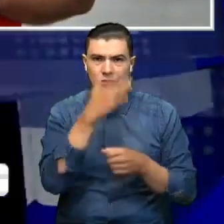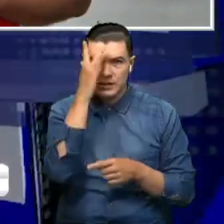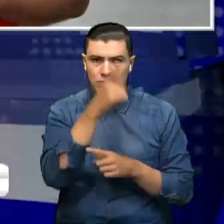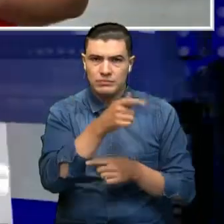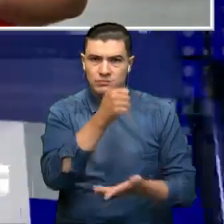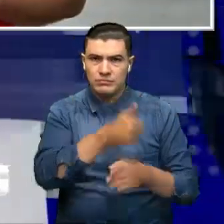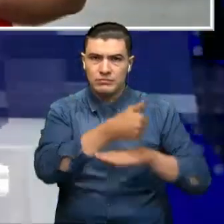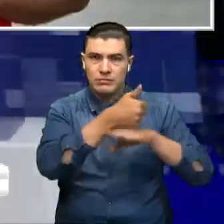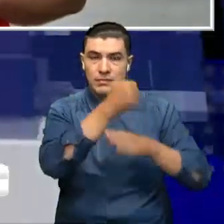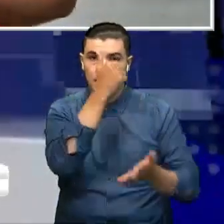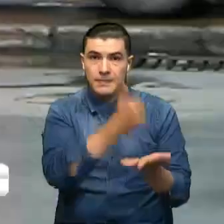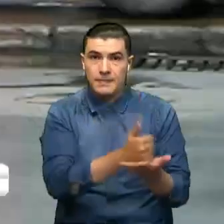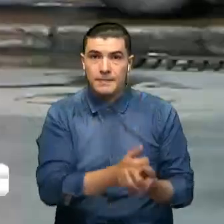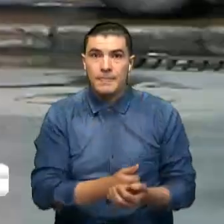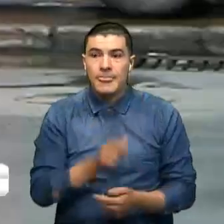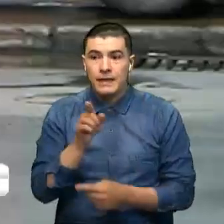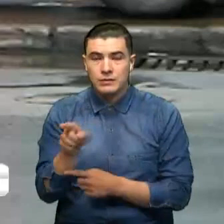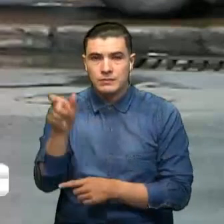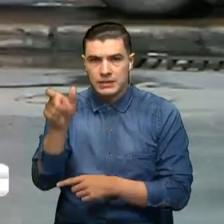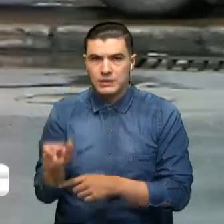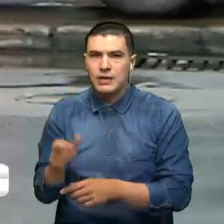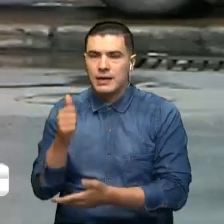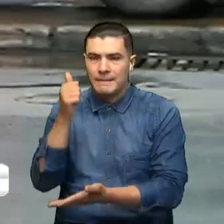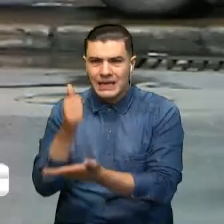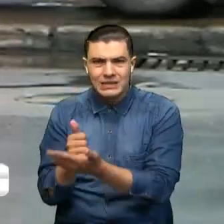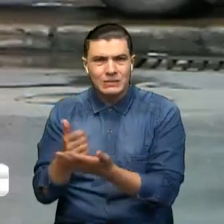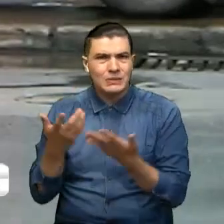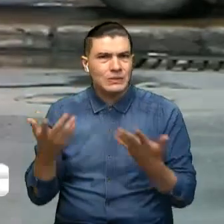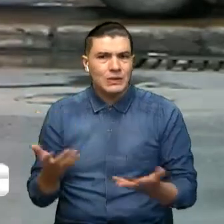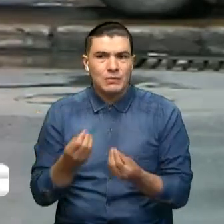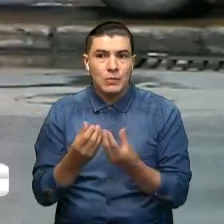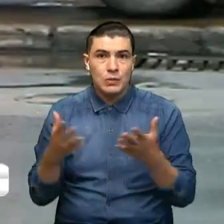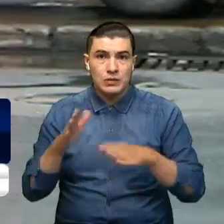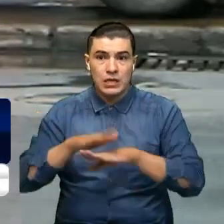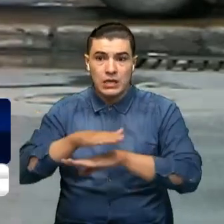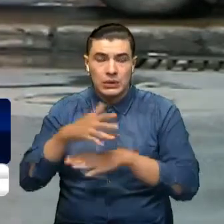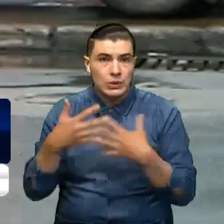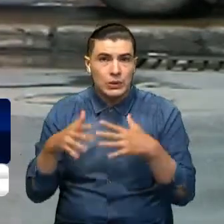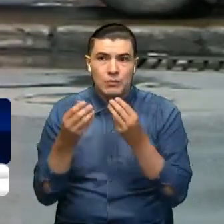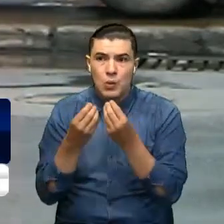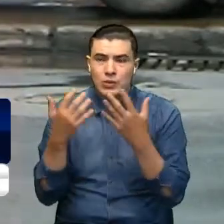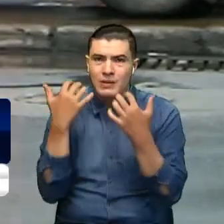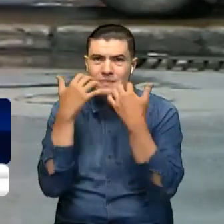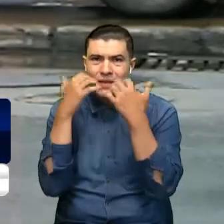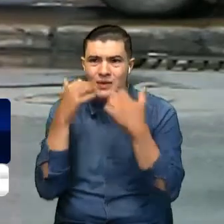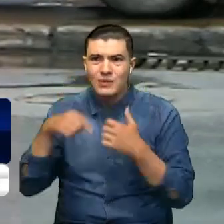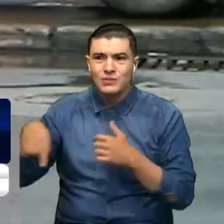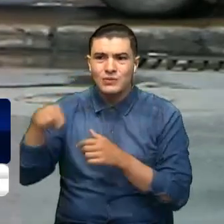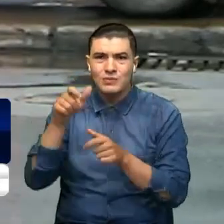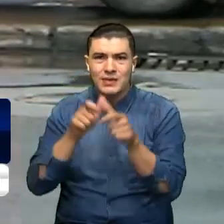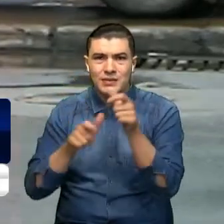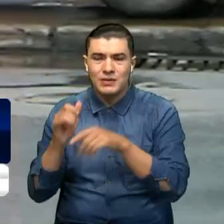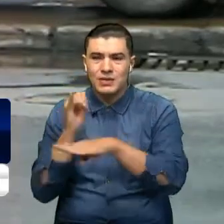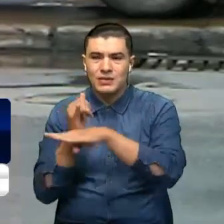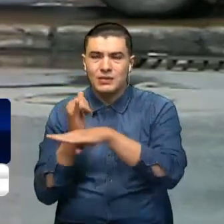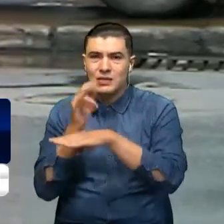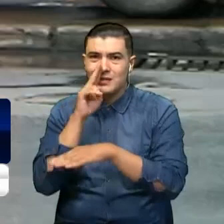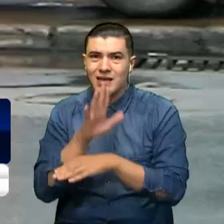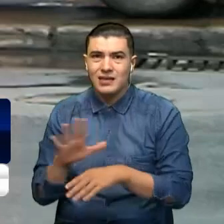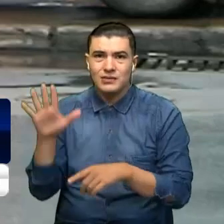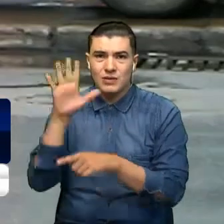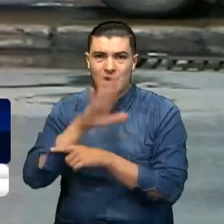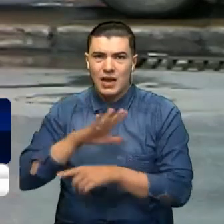hola muy buenas tardes este asesinato ha generado mucho temor especialmente con los funcionarios del instituto nacional penitenciario